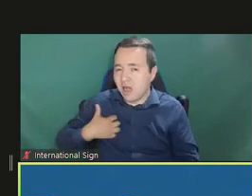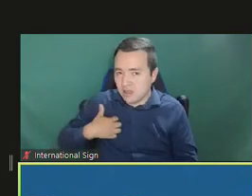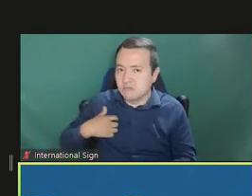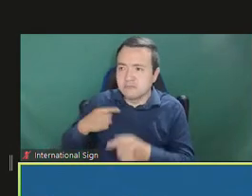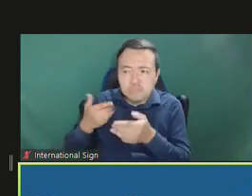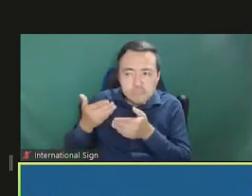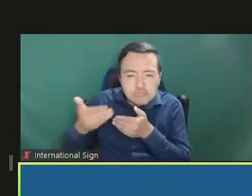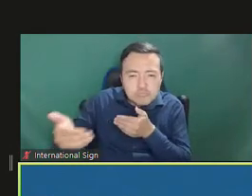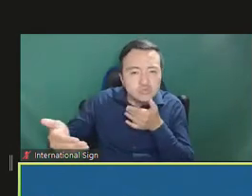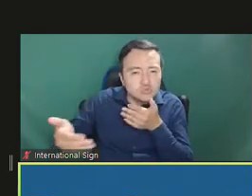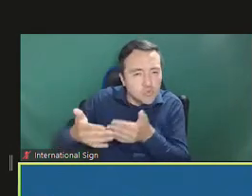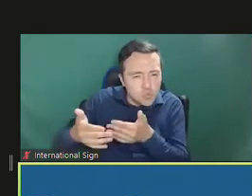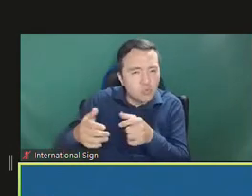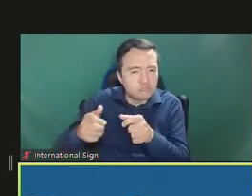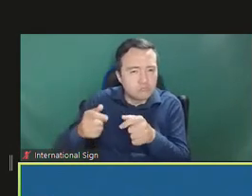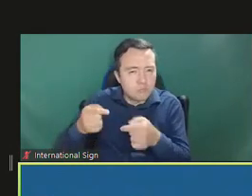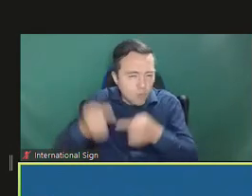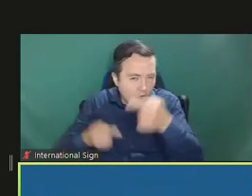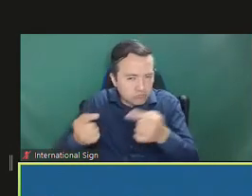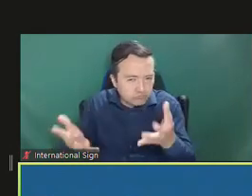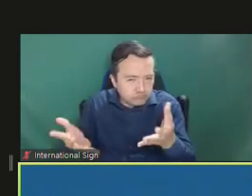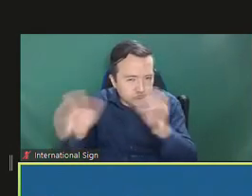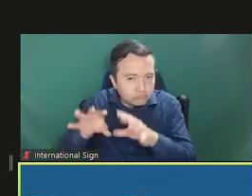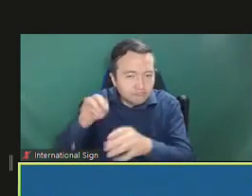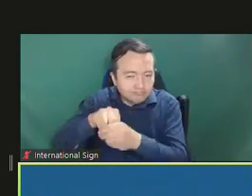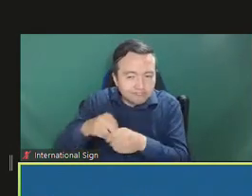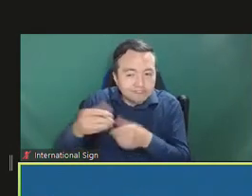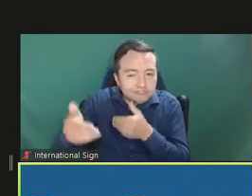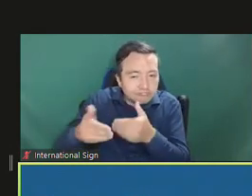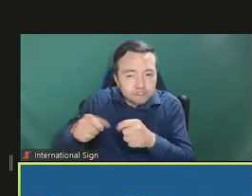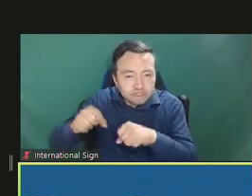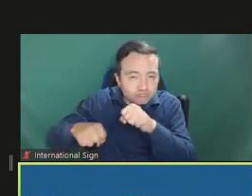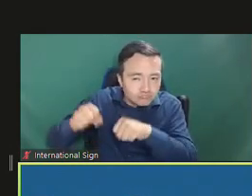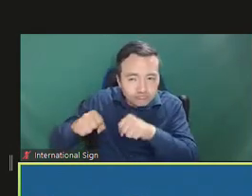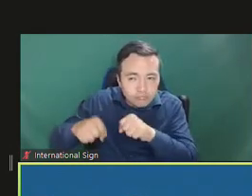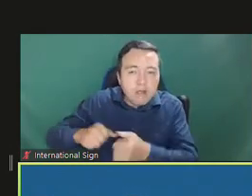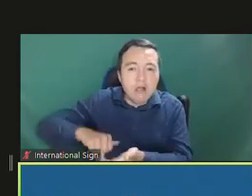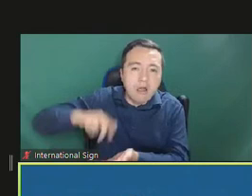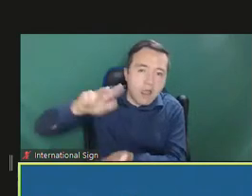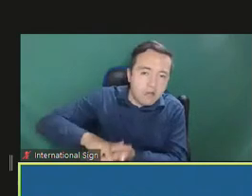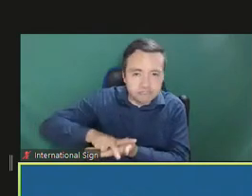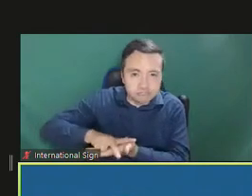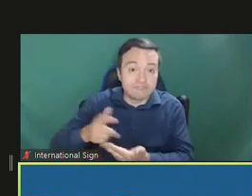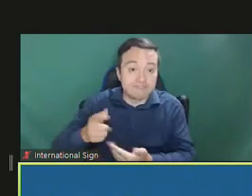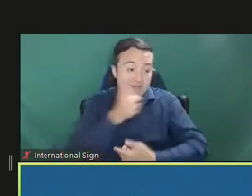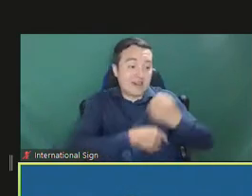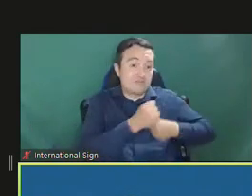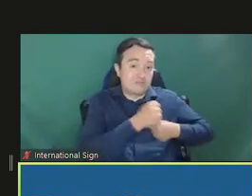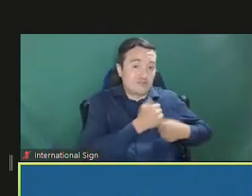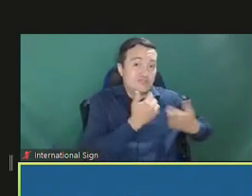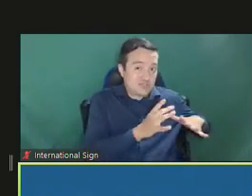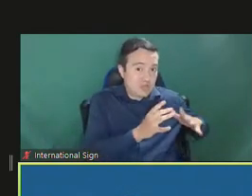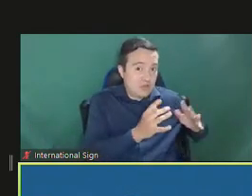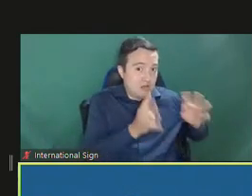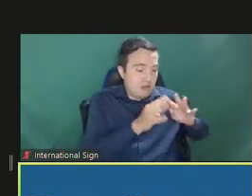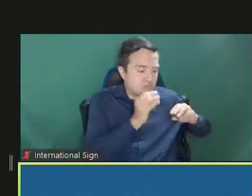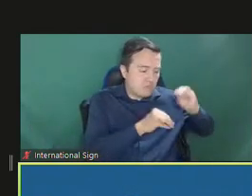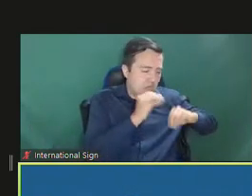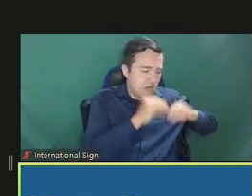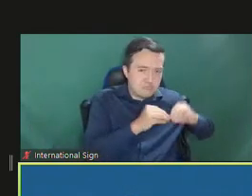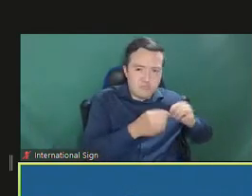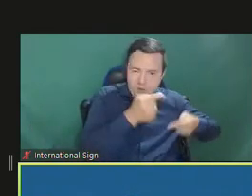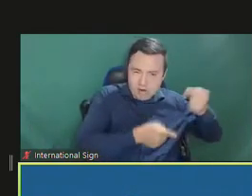luego de que se hayan y luego de la aprobación en el senado el año pasado en octubre cabe destacar que la